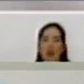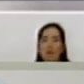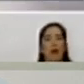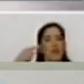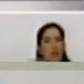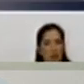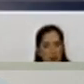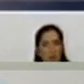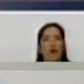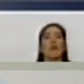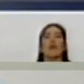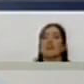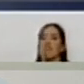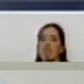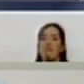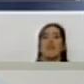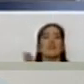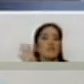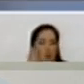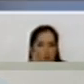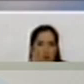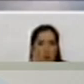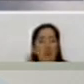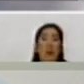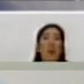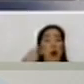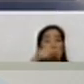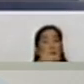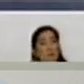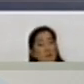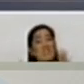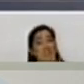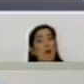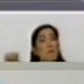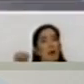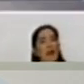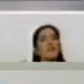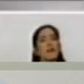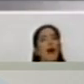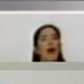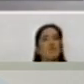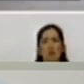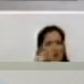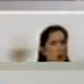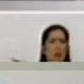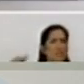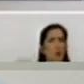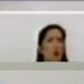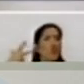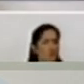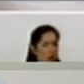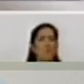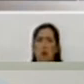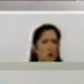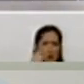Japón, Israel. La verdad que no sorprende porque tienen una posición muy particular en la economía mundial, pero lo que tenemos que decir es que el resto del